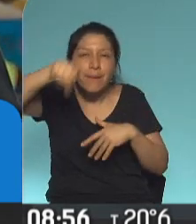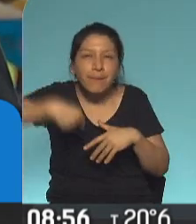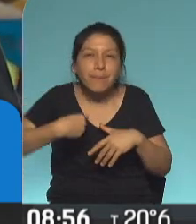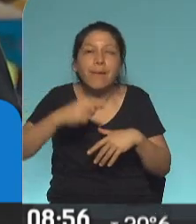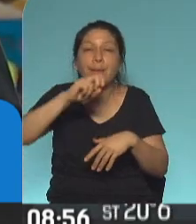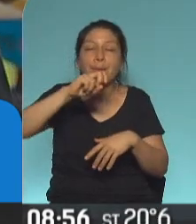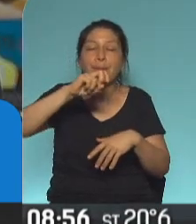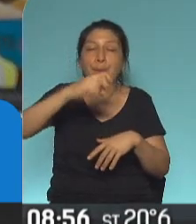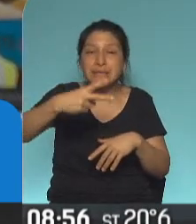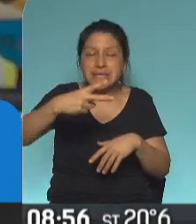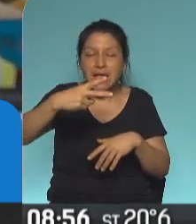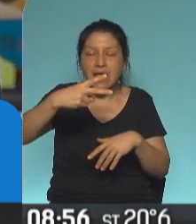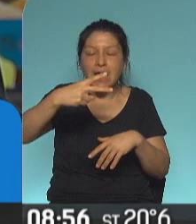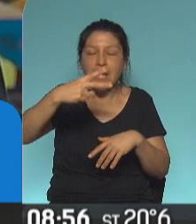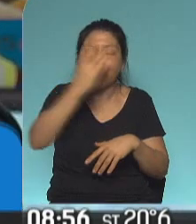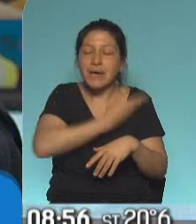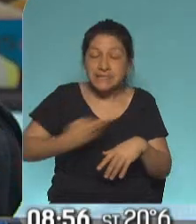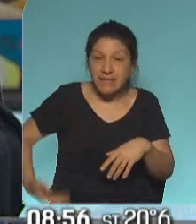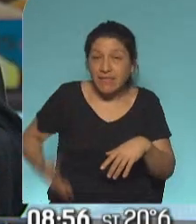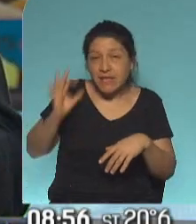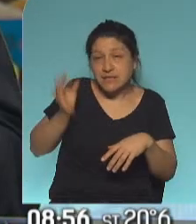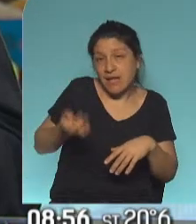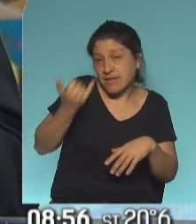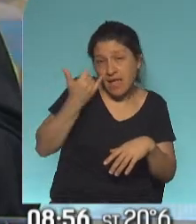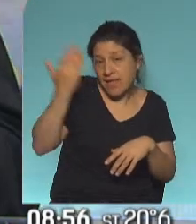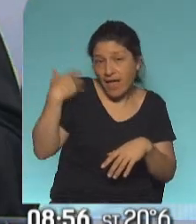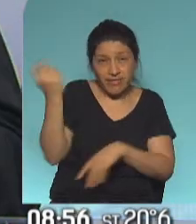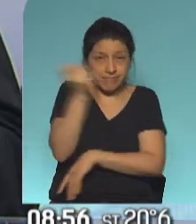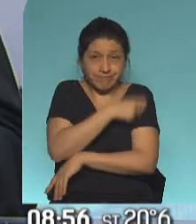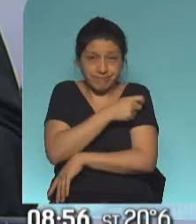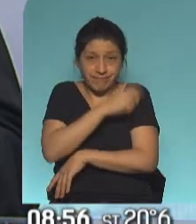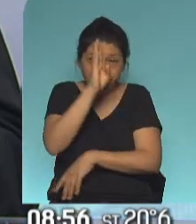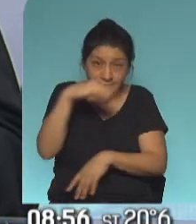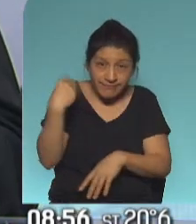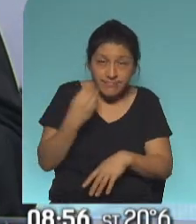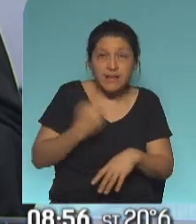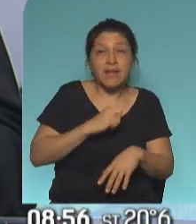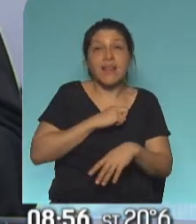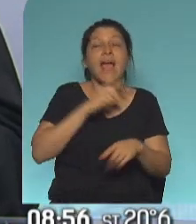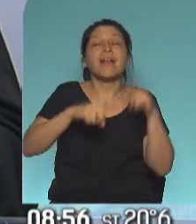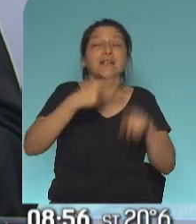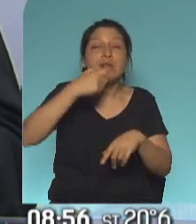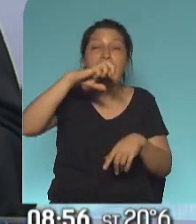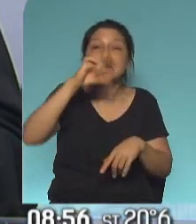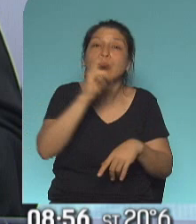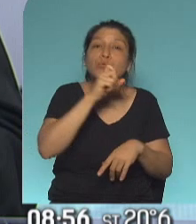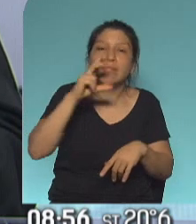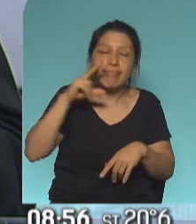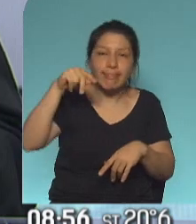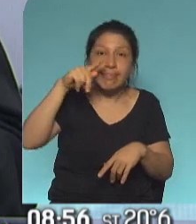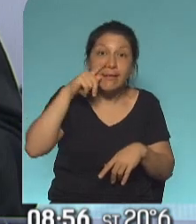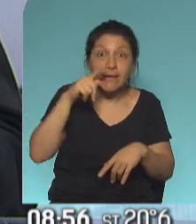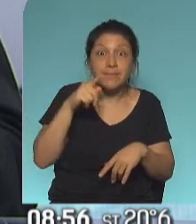vicepresidenta de la nación que como sabes pablo ya recibió ya la primera dosis del sputnik de la misma manera que